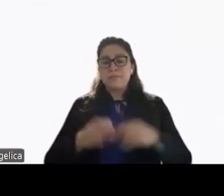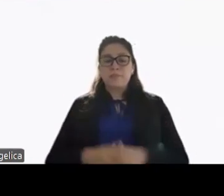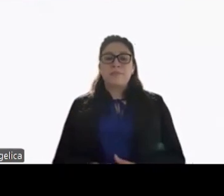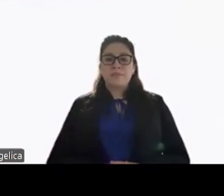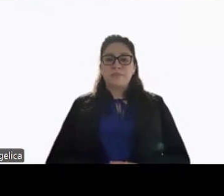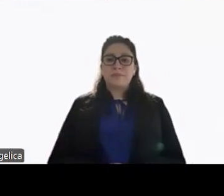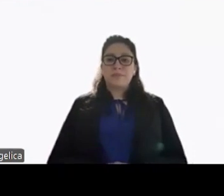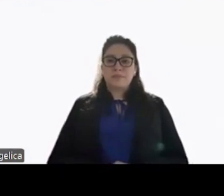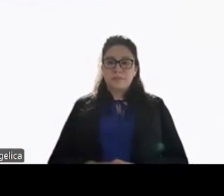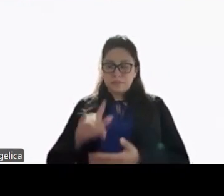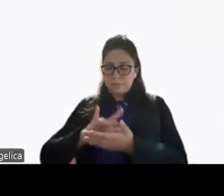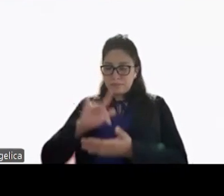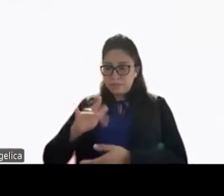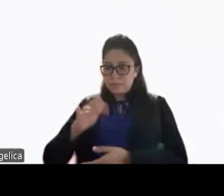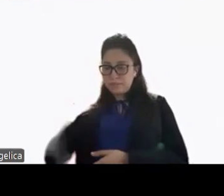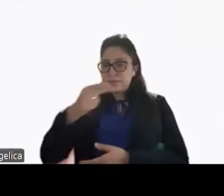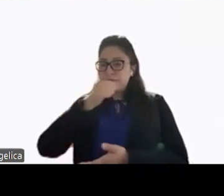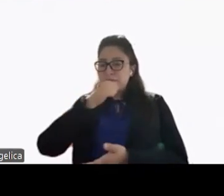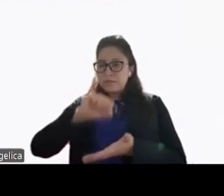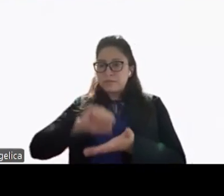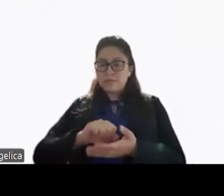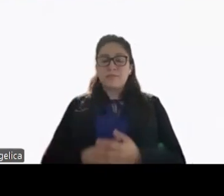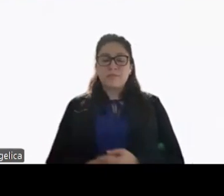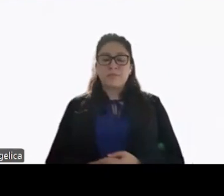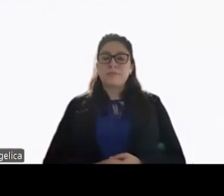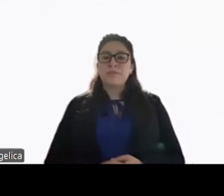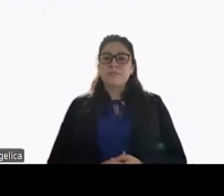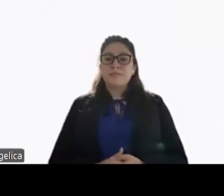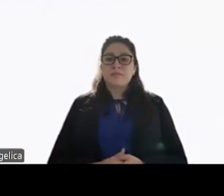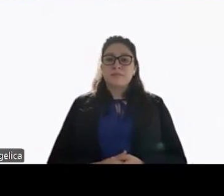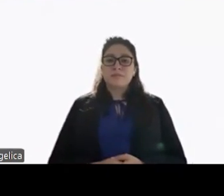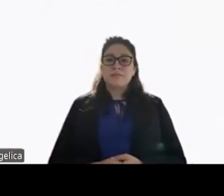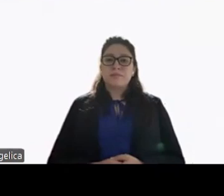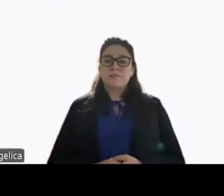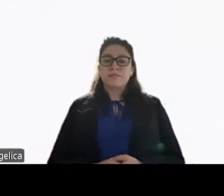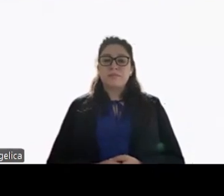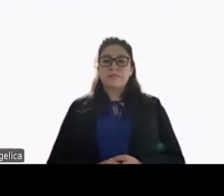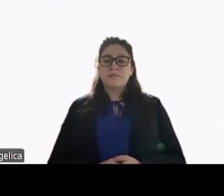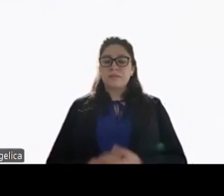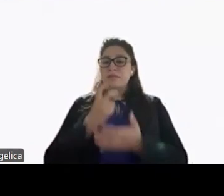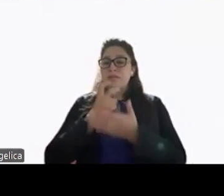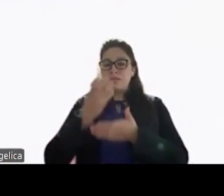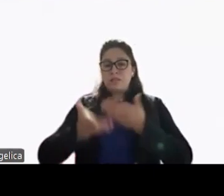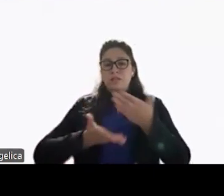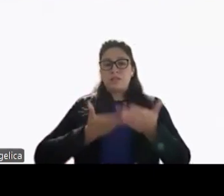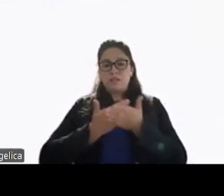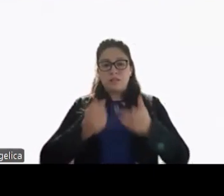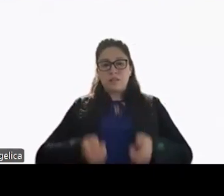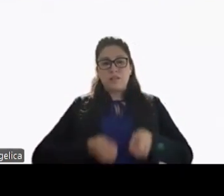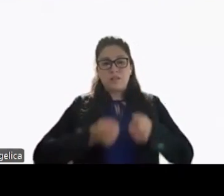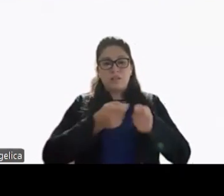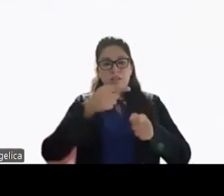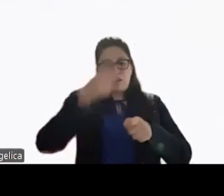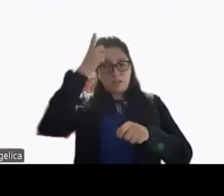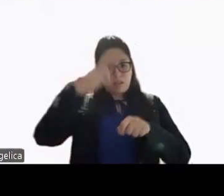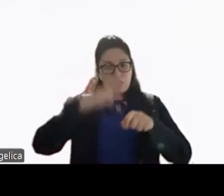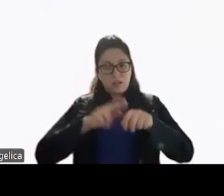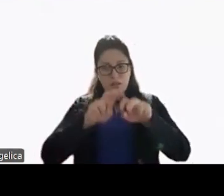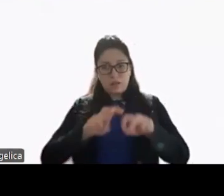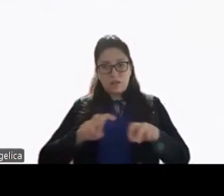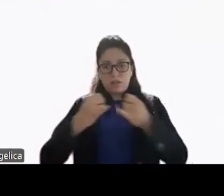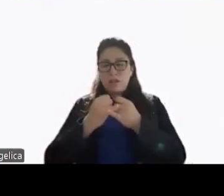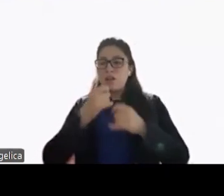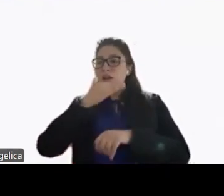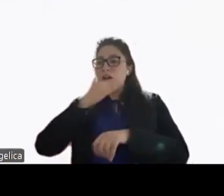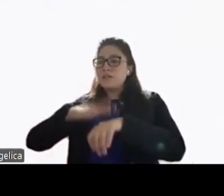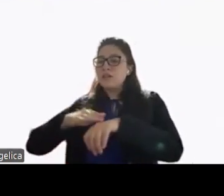Muchas gracias, diputadas, diputados. Gracias, diputado Mirón. En virtud de lo expuesto, túrnese el presente asunto a la mesa directiva y a la coordinación de servicios